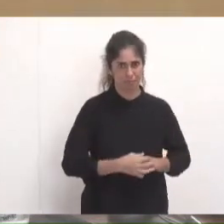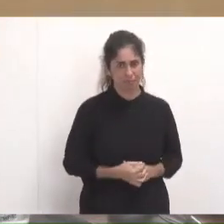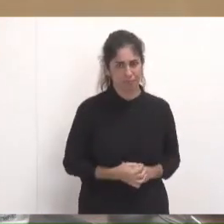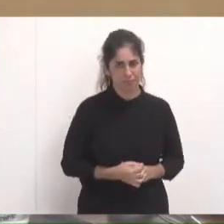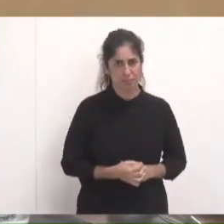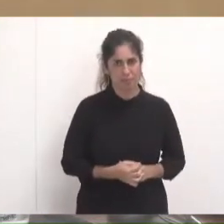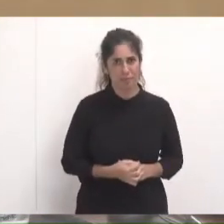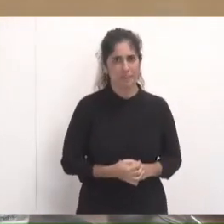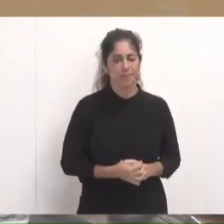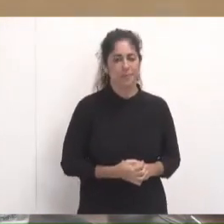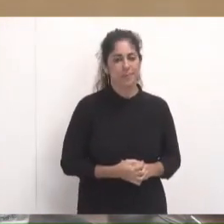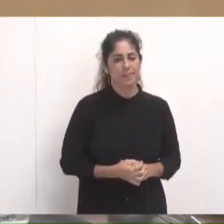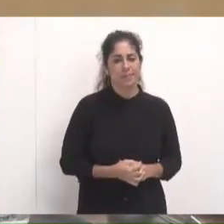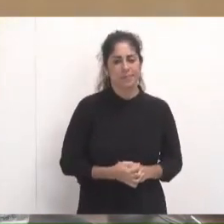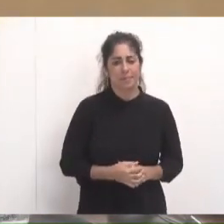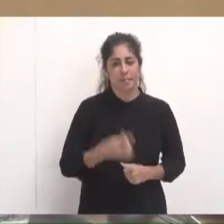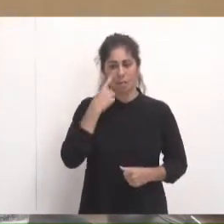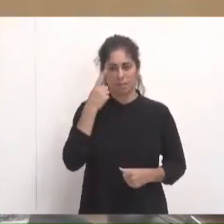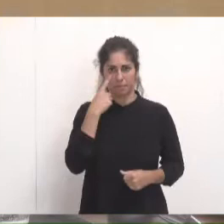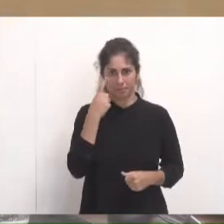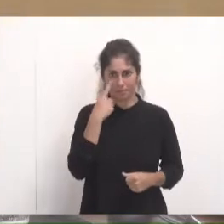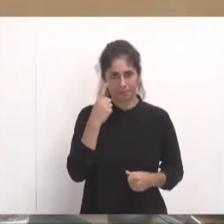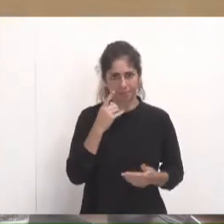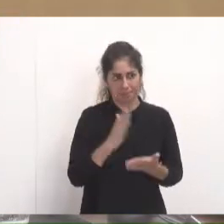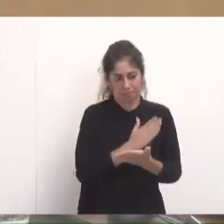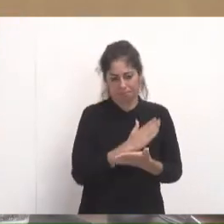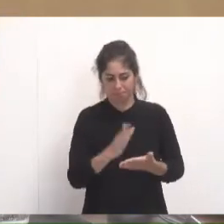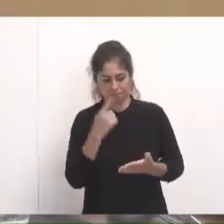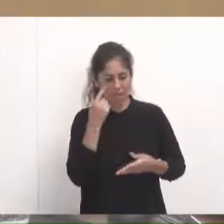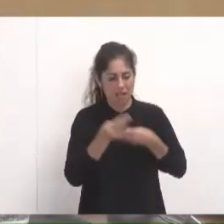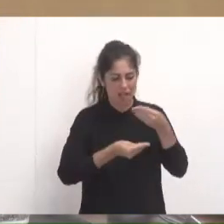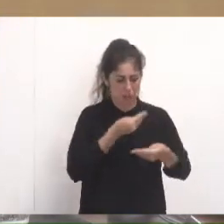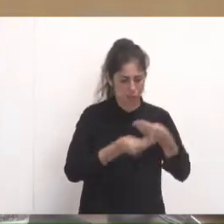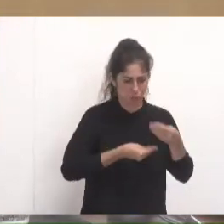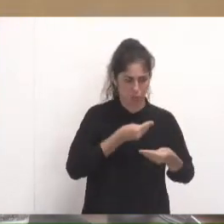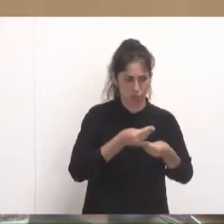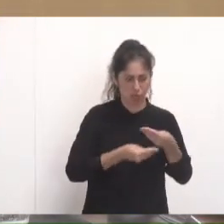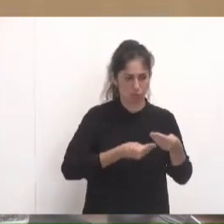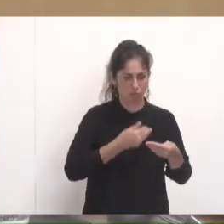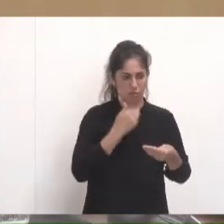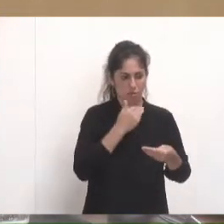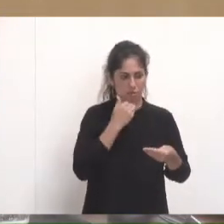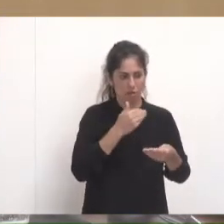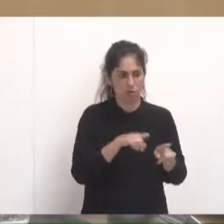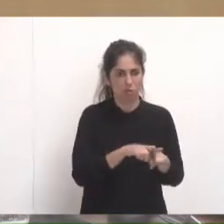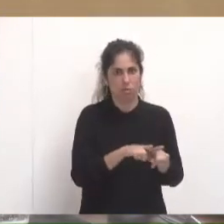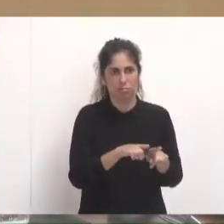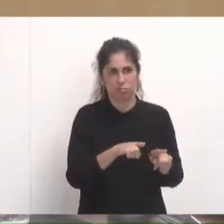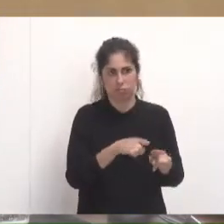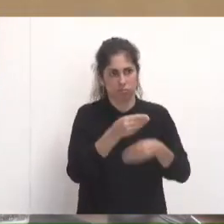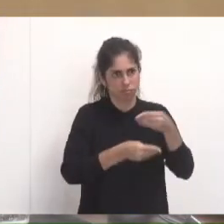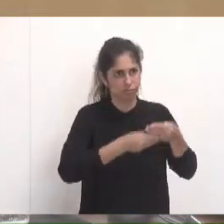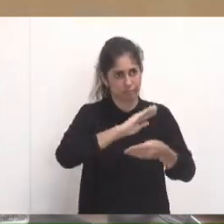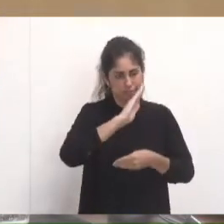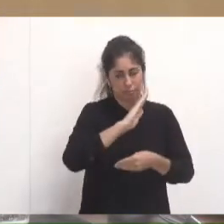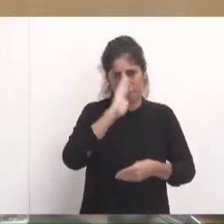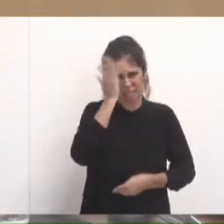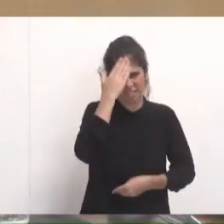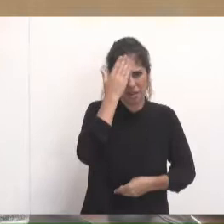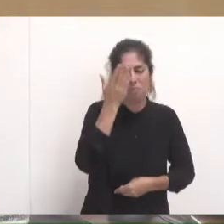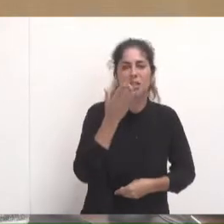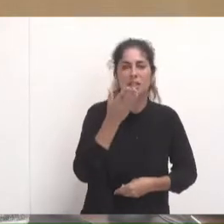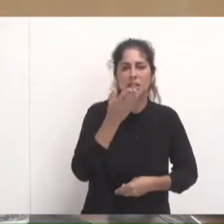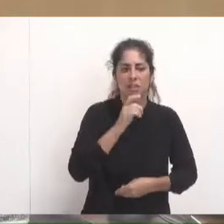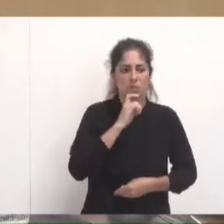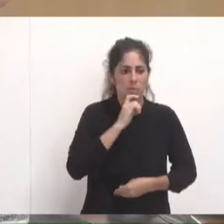que secuenciando de forma paralela lo que es una actuación que residía de manera principal en las espaldas de las corporaciones